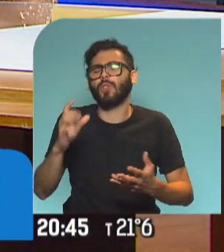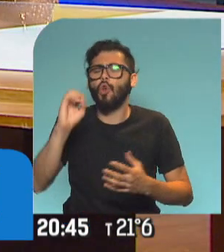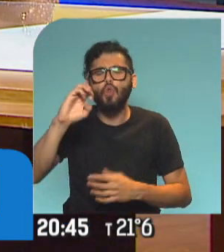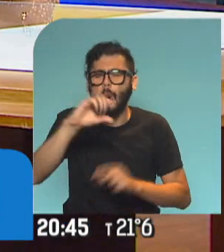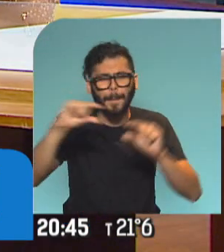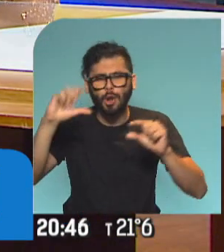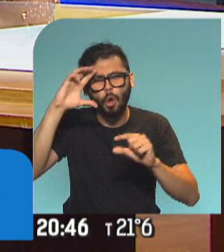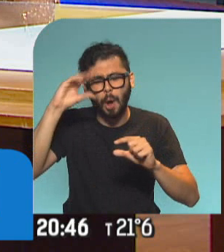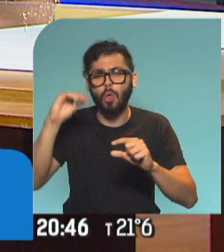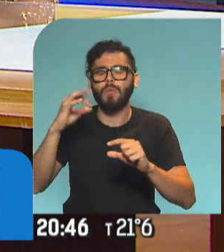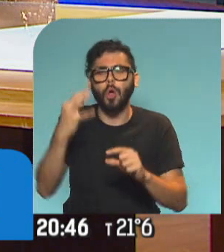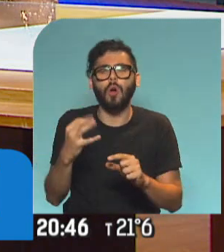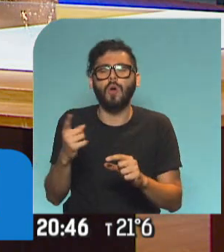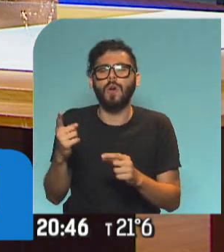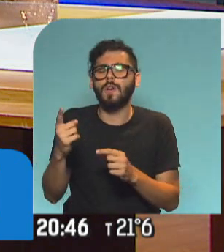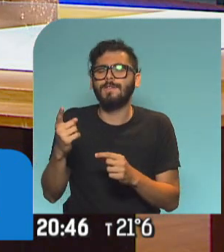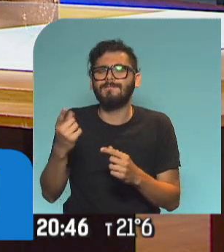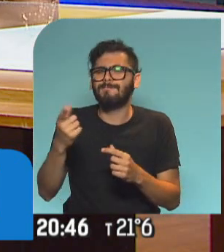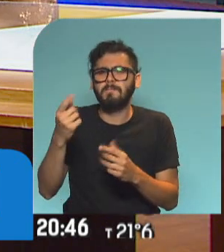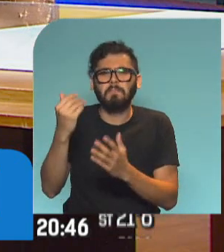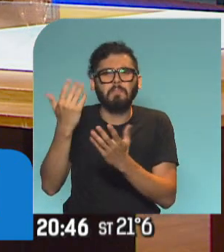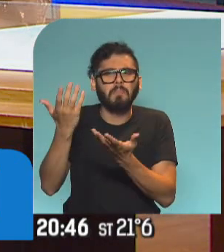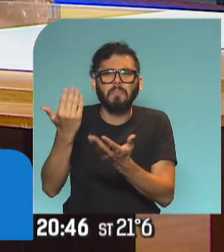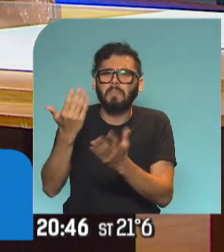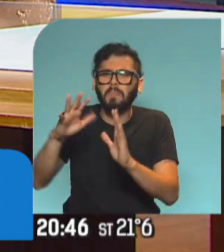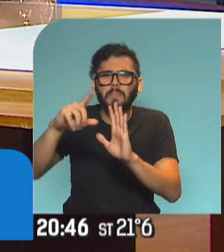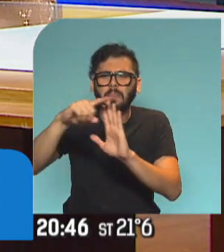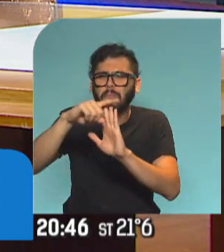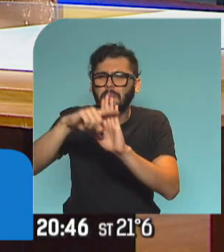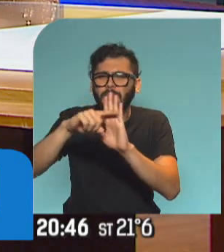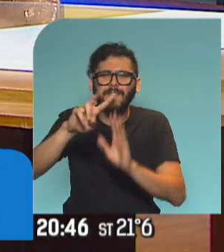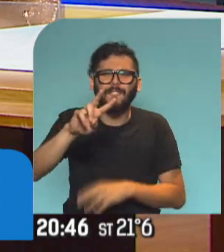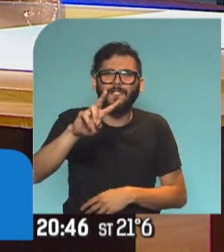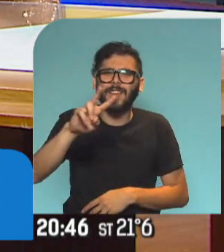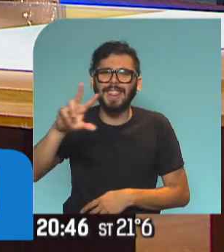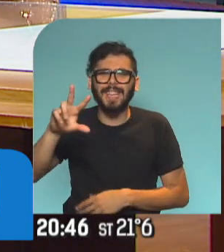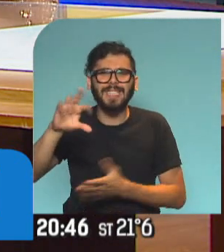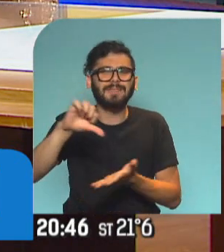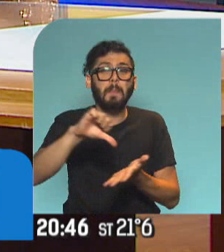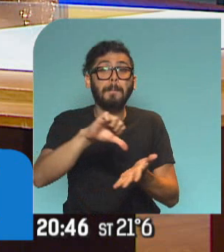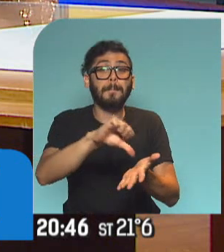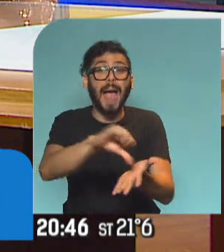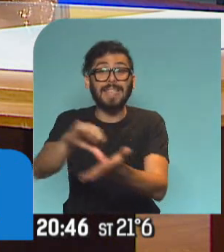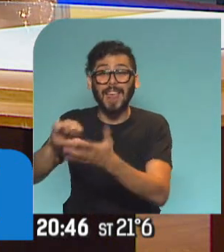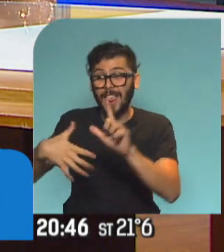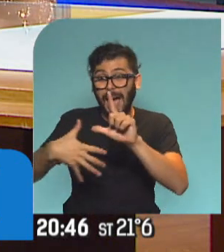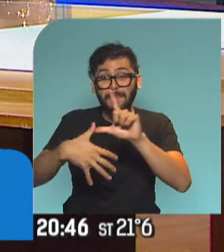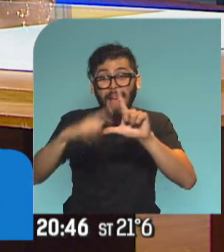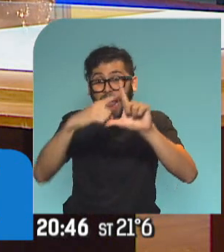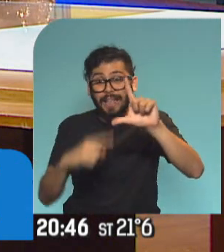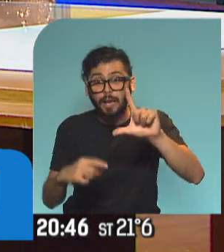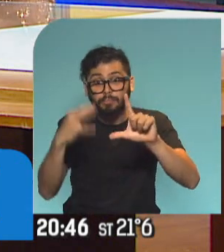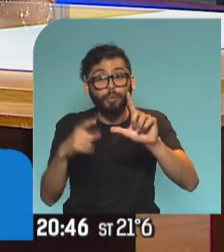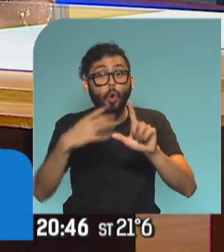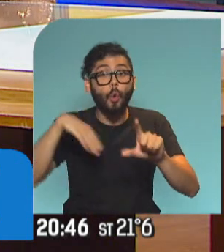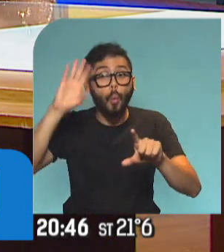nombre, pero lo que planteaba era una lista de 23 países, creo yo, si mal no recuerdo, de América Latina, entre ellos estaba Cuba,